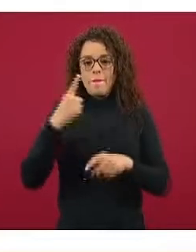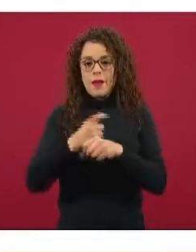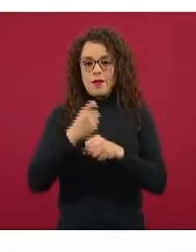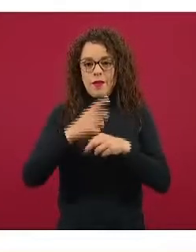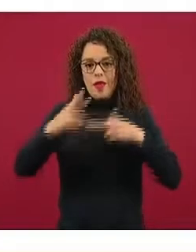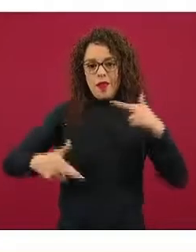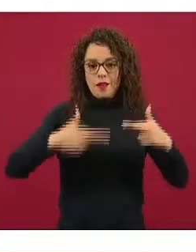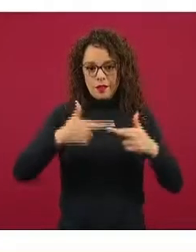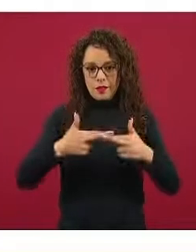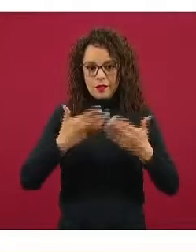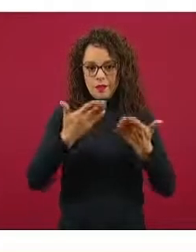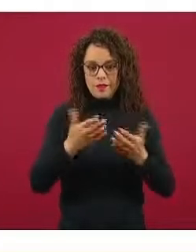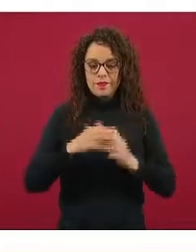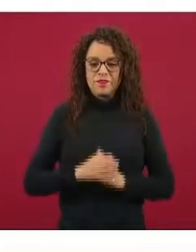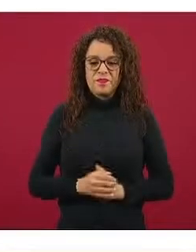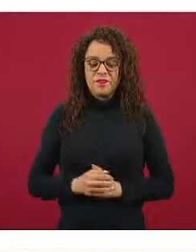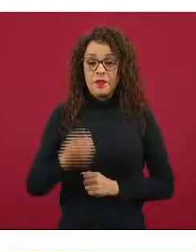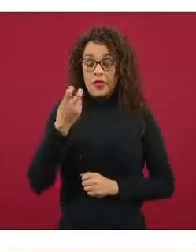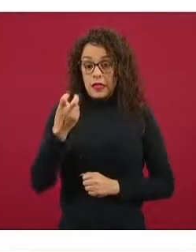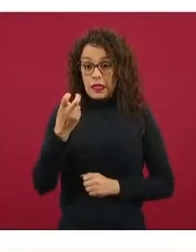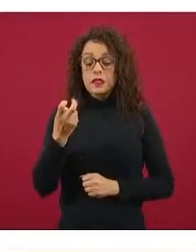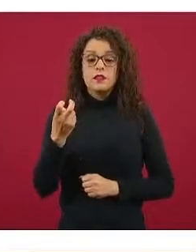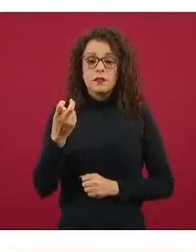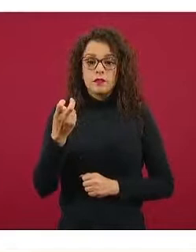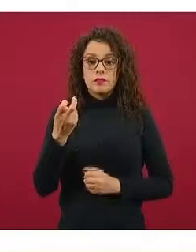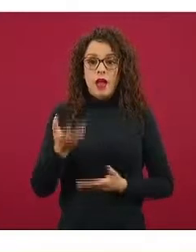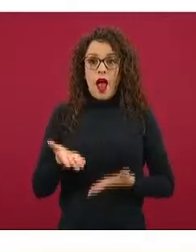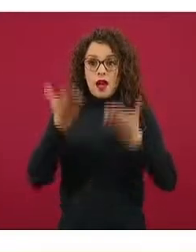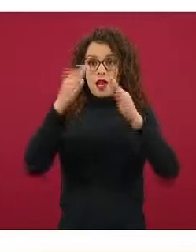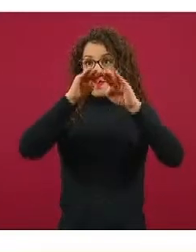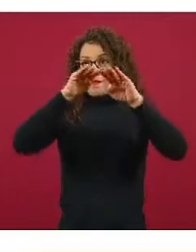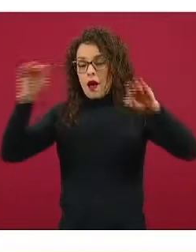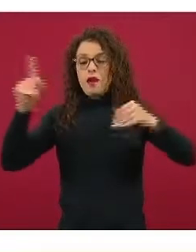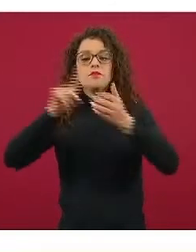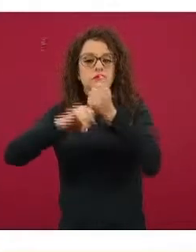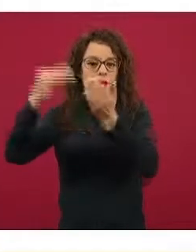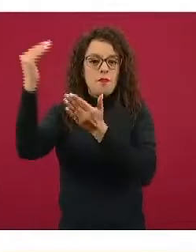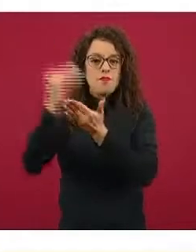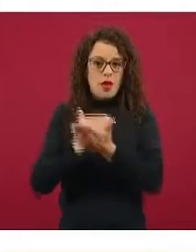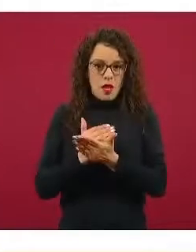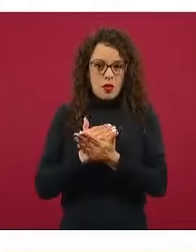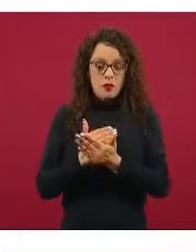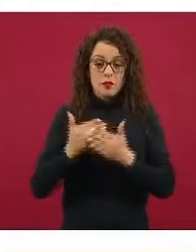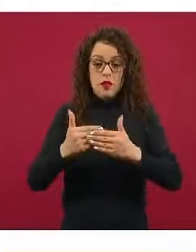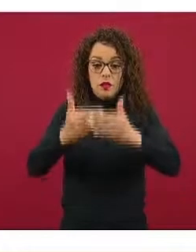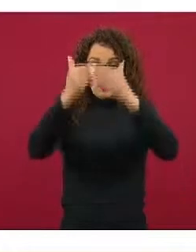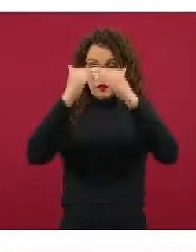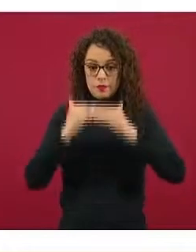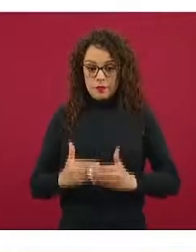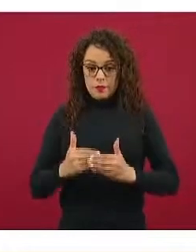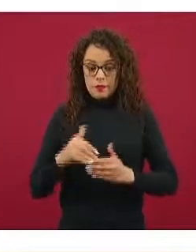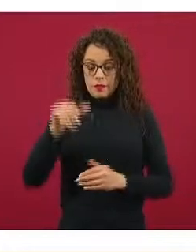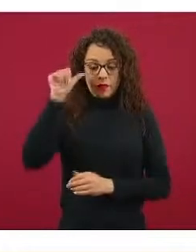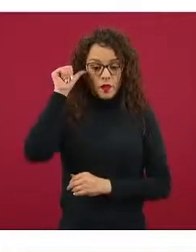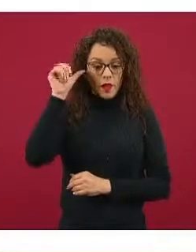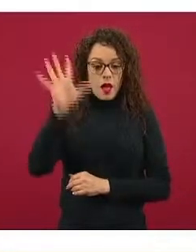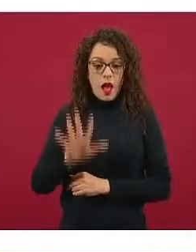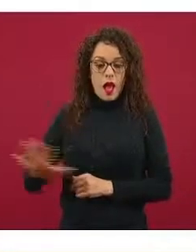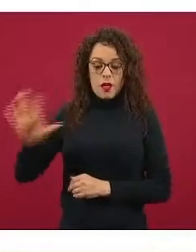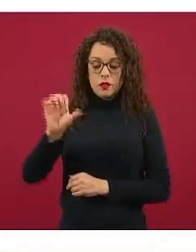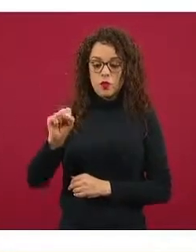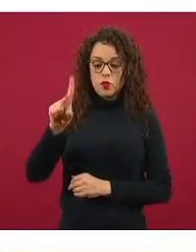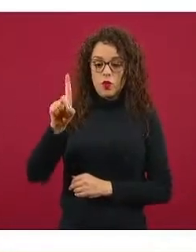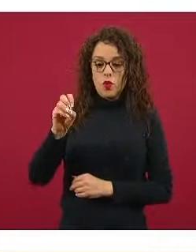una magnitud o una afectación menor, y luego cuando vamos a Asia Sudoriental vemos que